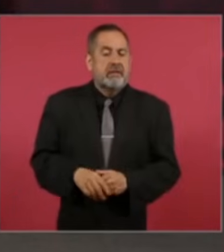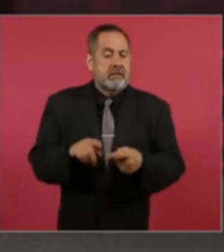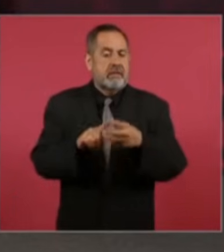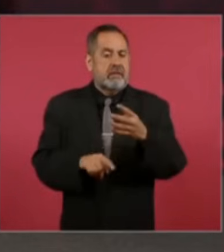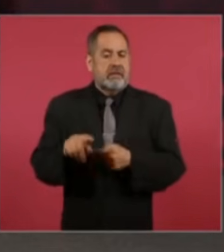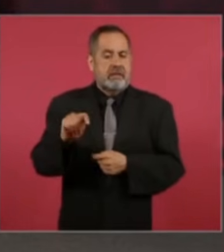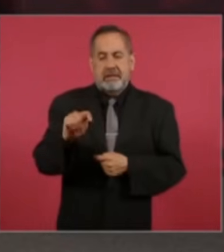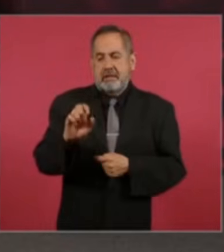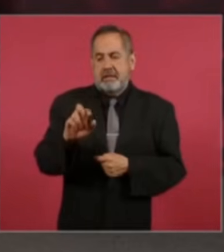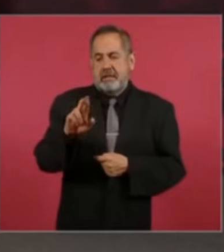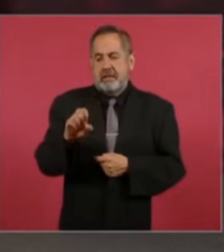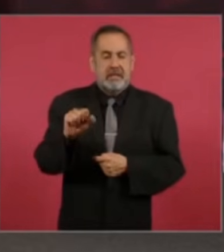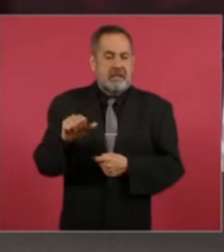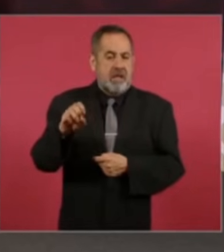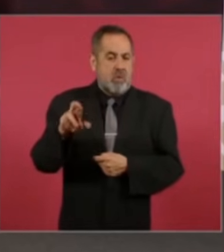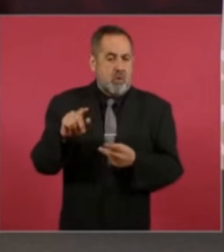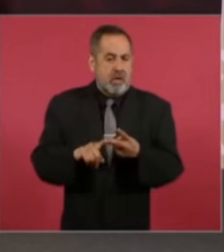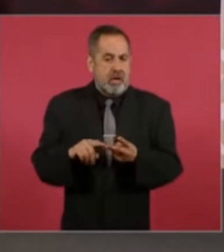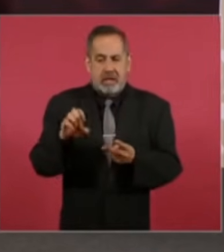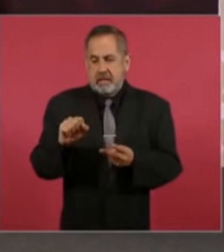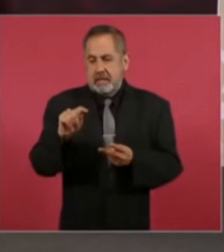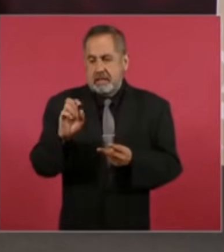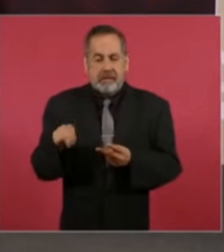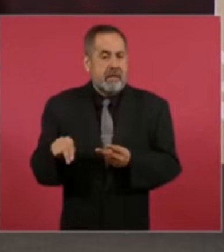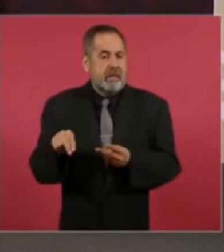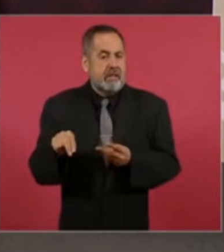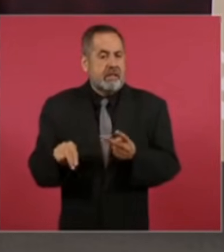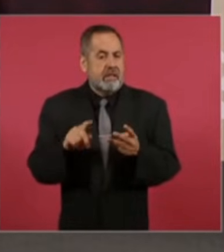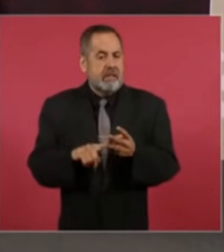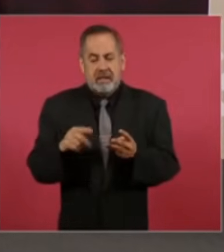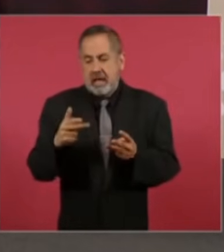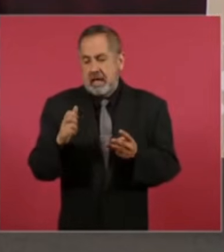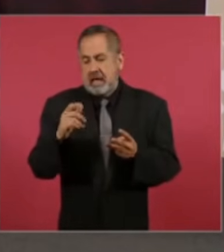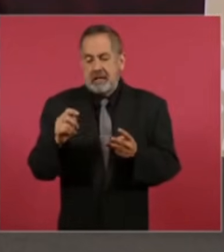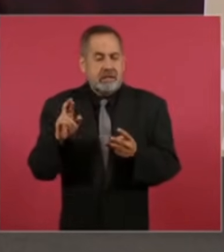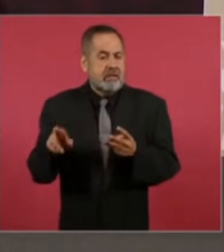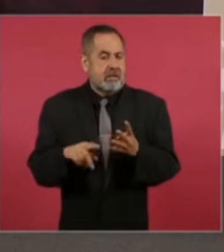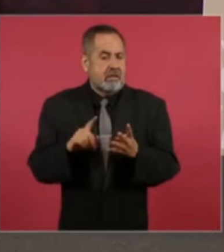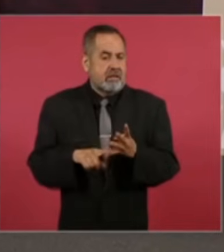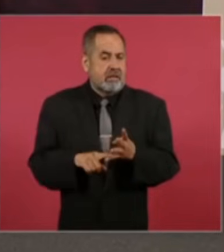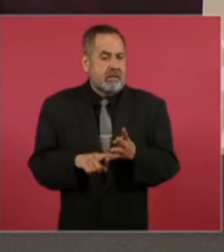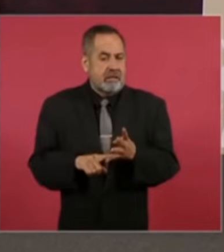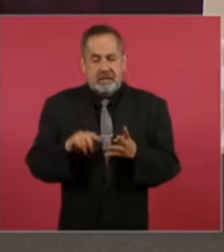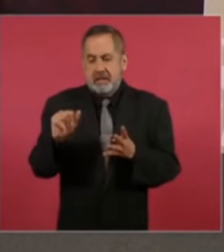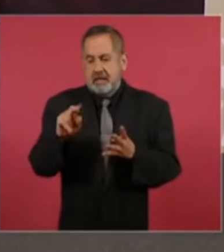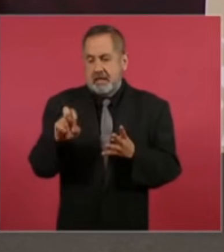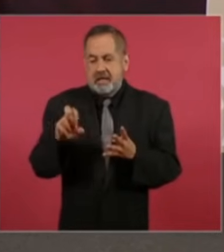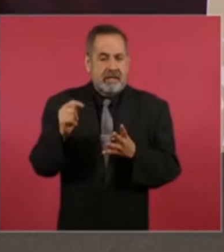Esteban Durán, Héctor Latempa, Janet y Eduardo.